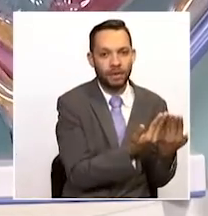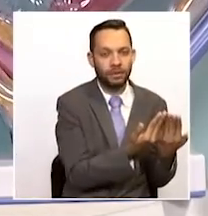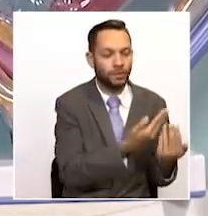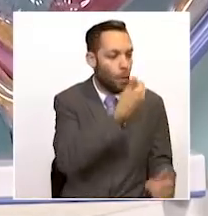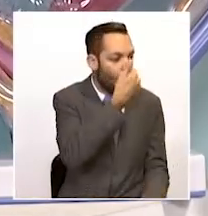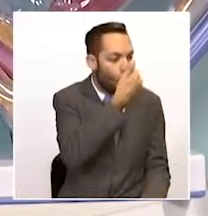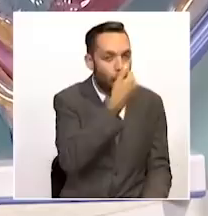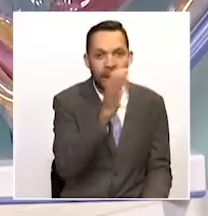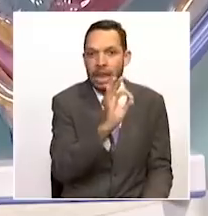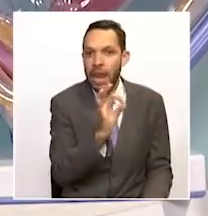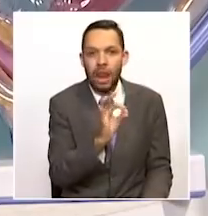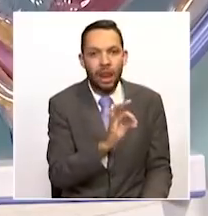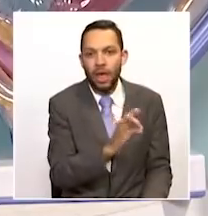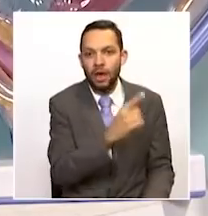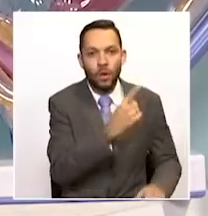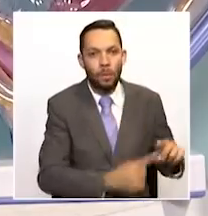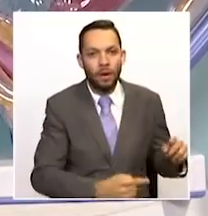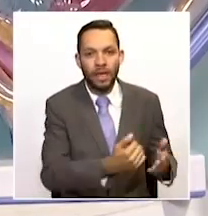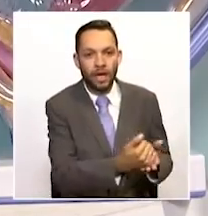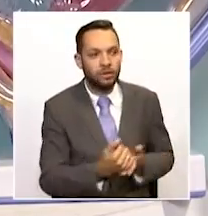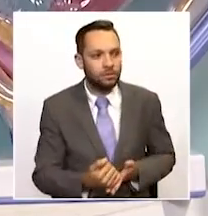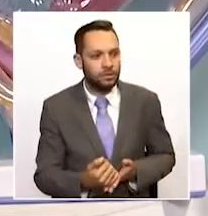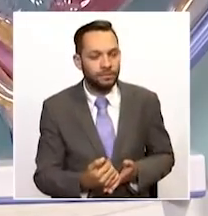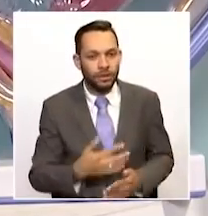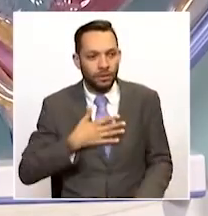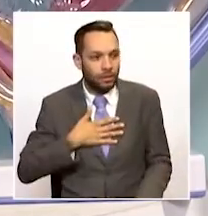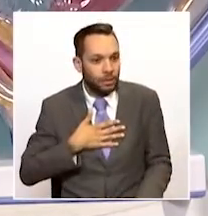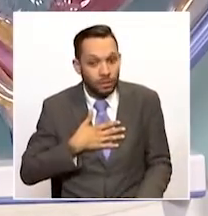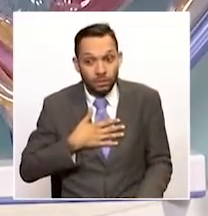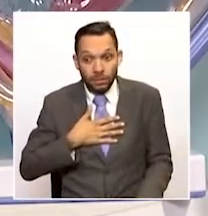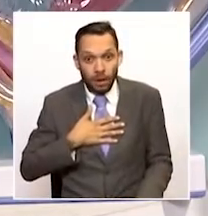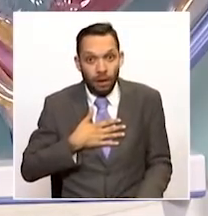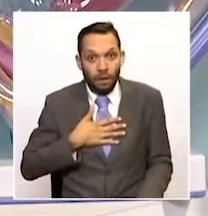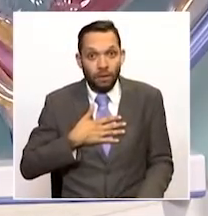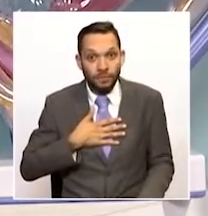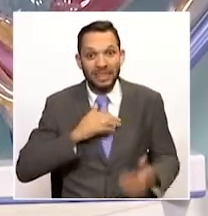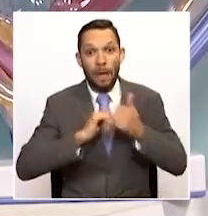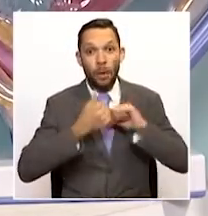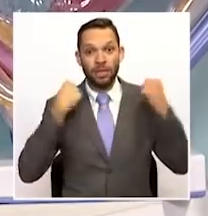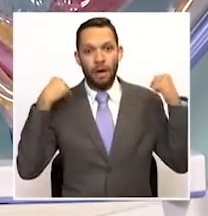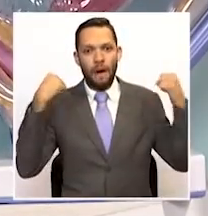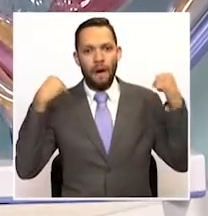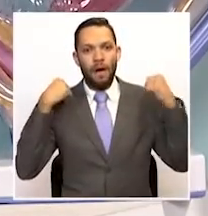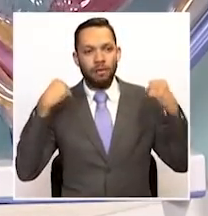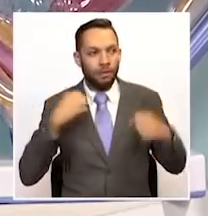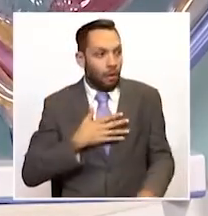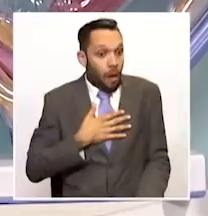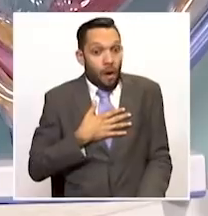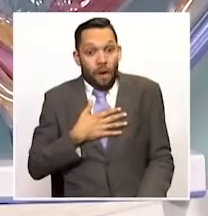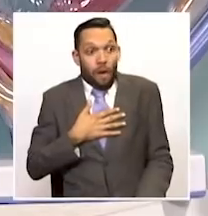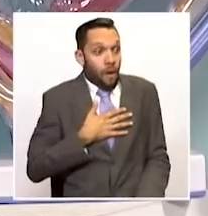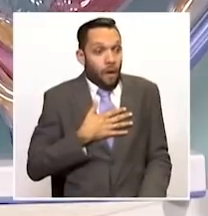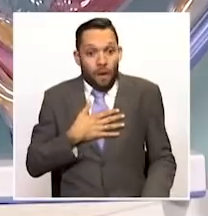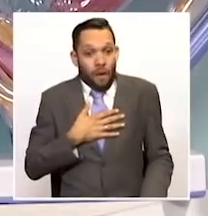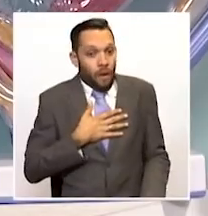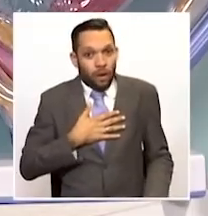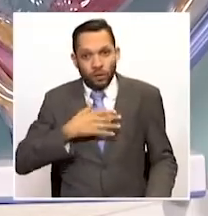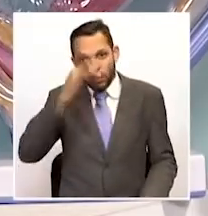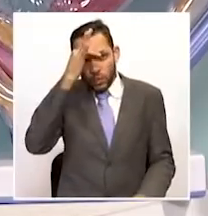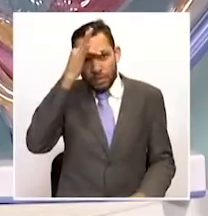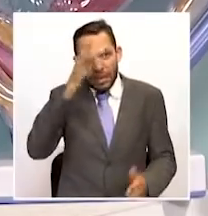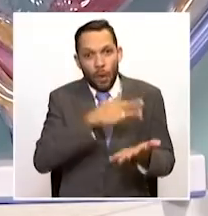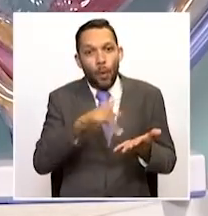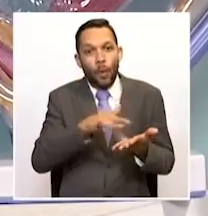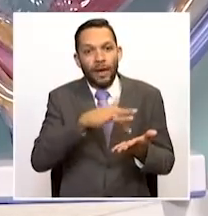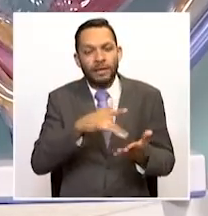no me servían para nada entonces entré en una crisis cuando estaba haciendo educación física me tuvieron que llevar al médico dando pues con